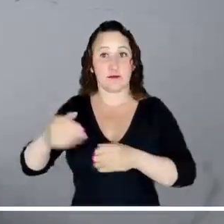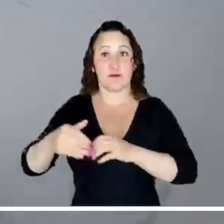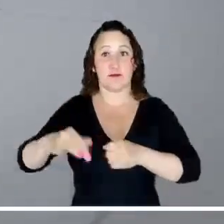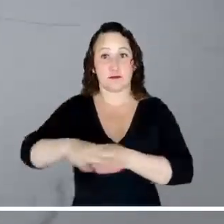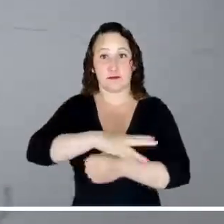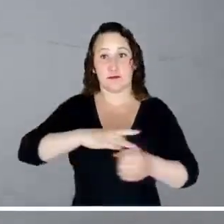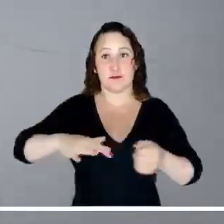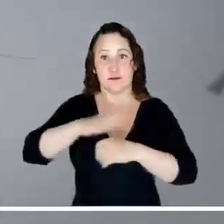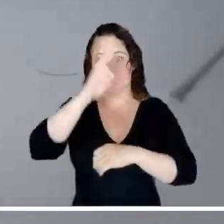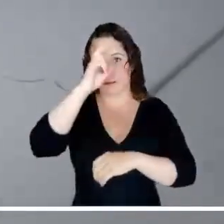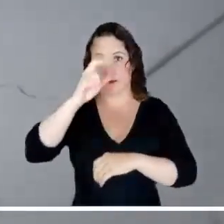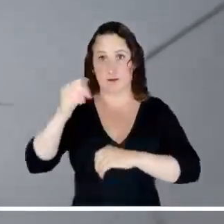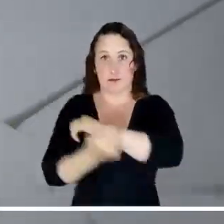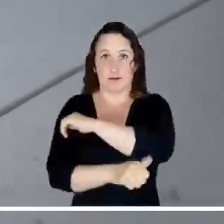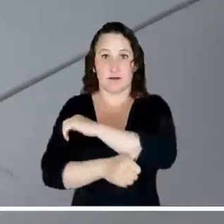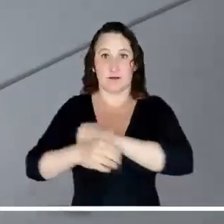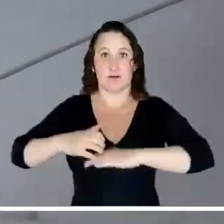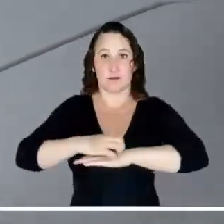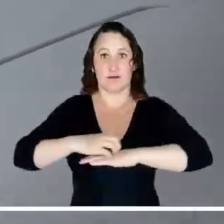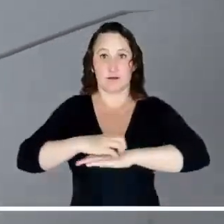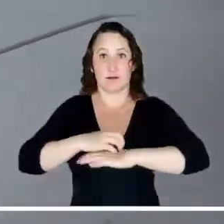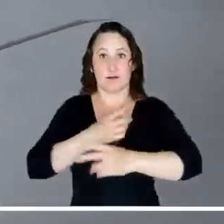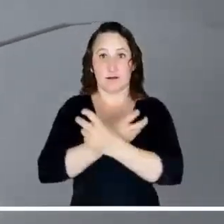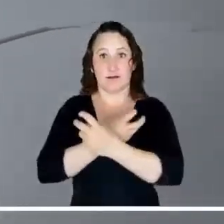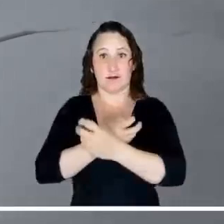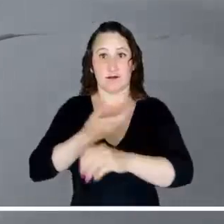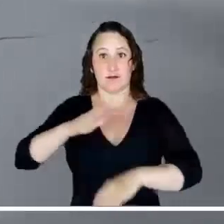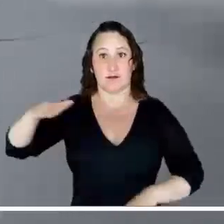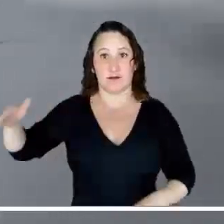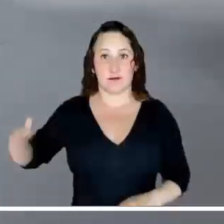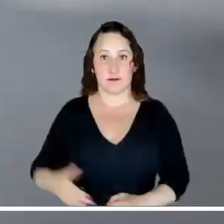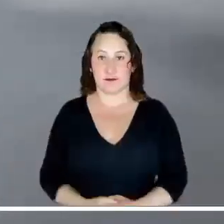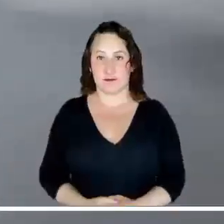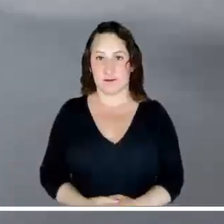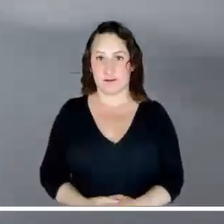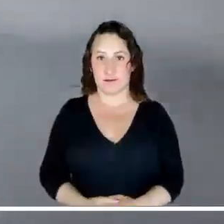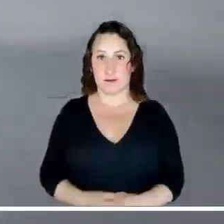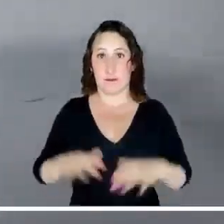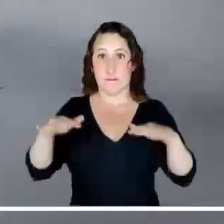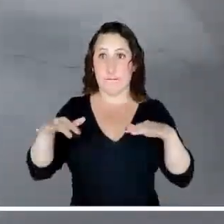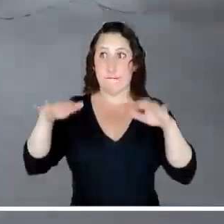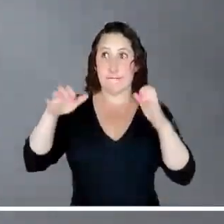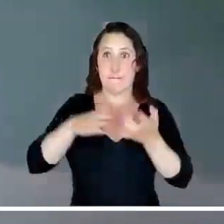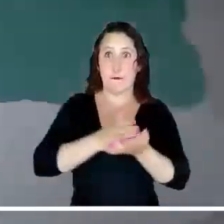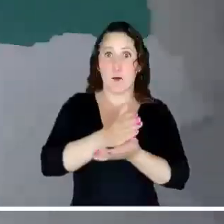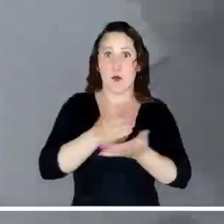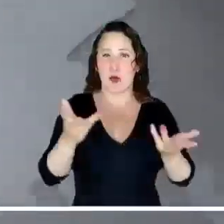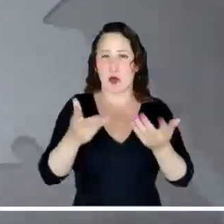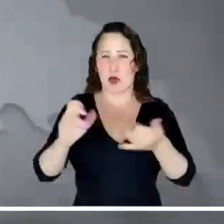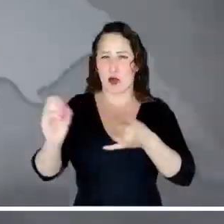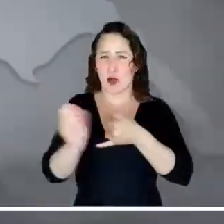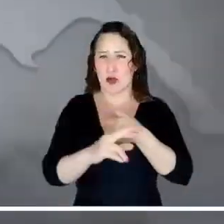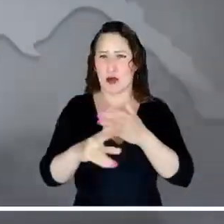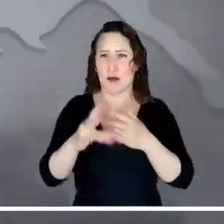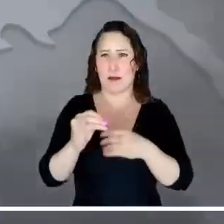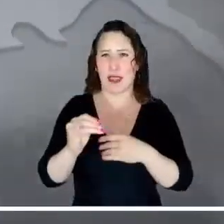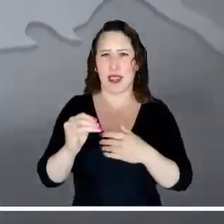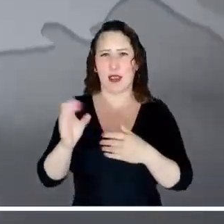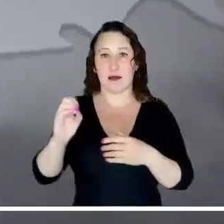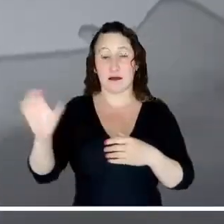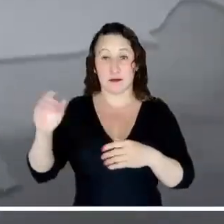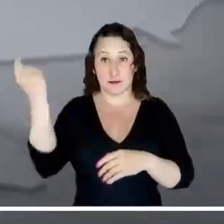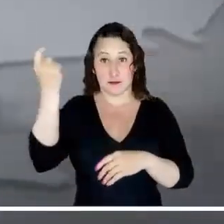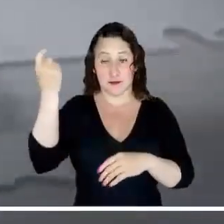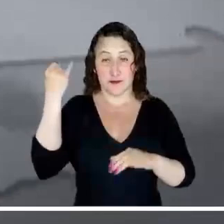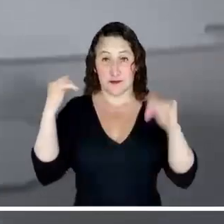Boyacá, Tolima, norte de Huila y Antioquia. El tiempo seco se mantendrá estable en la Orinoquía, salvo en el occidente de